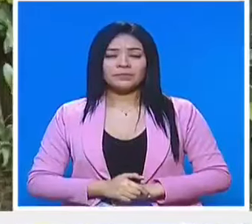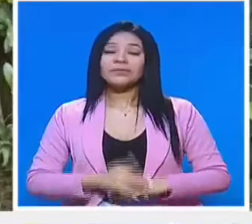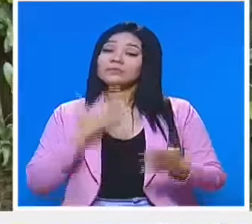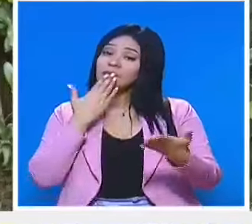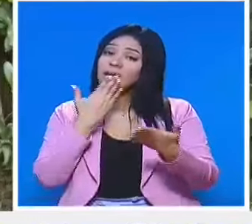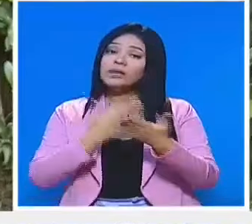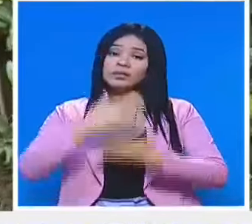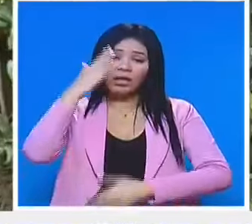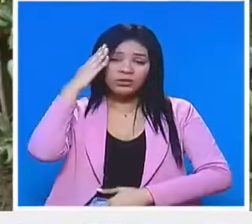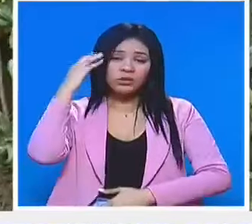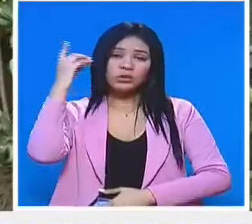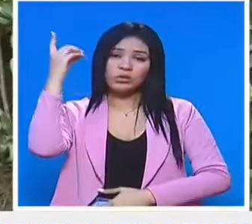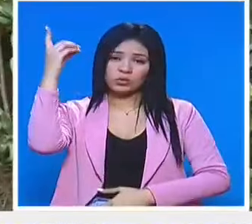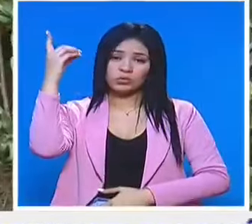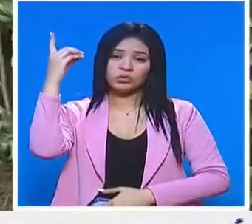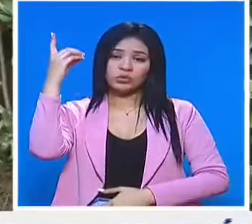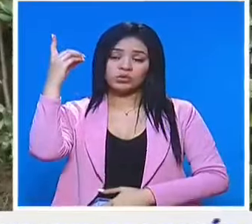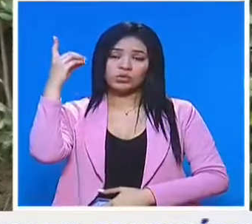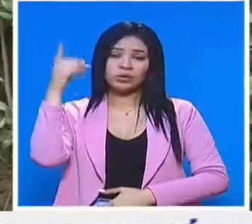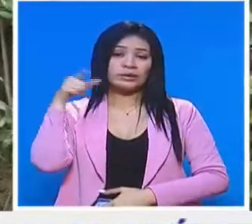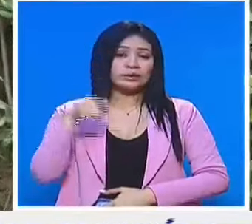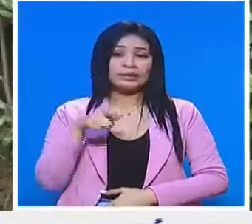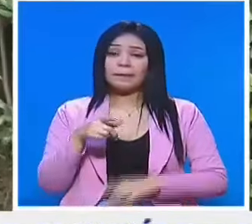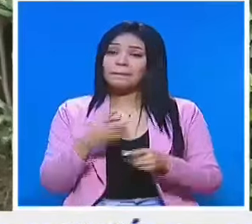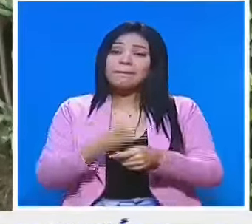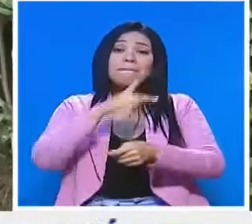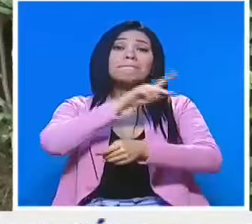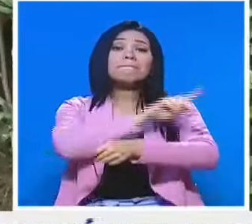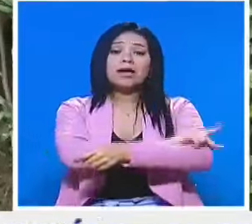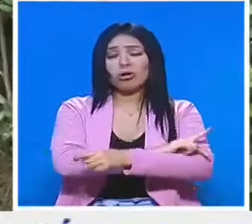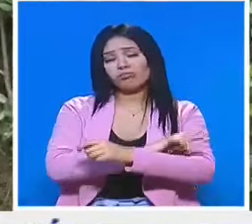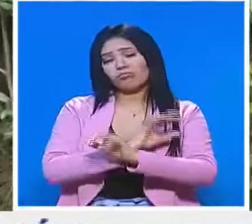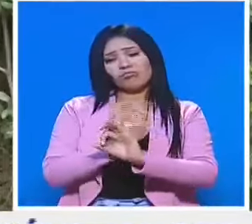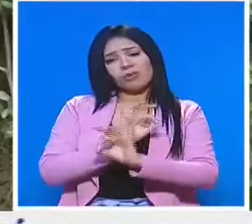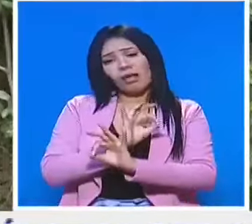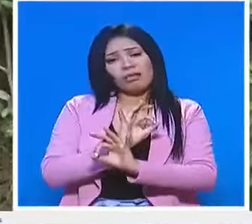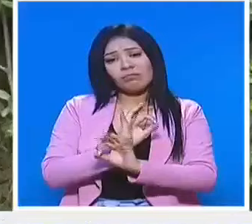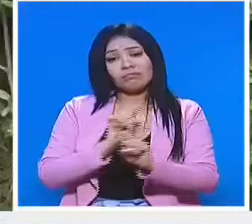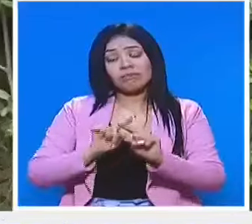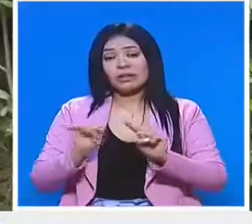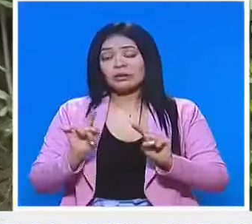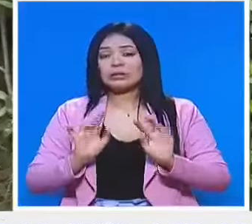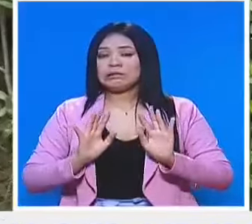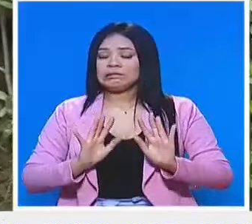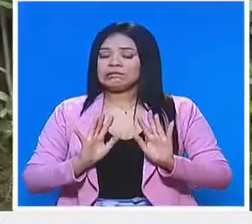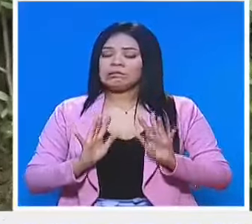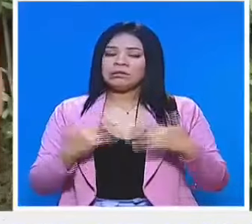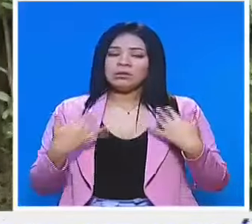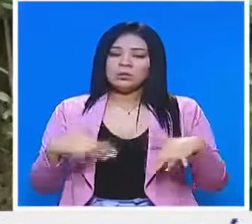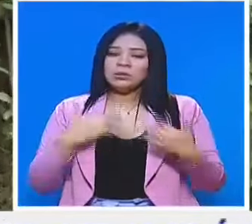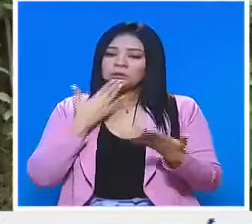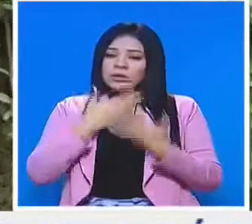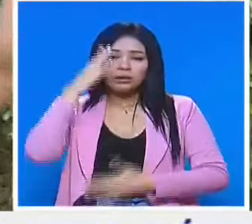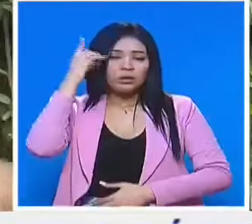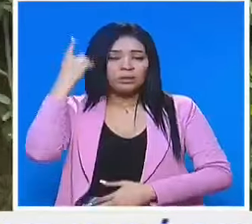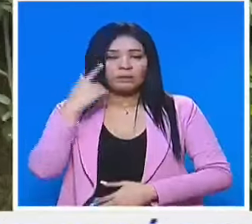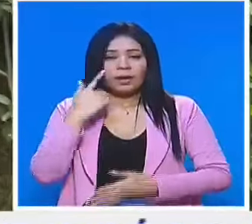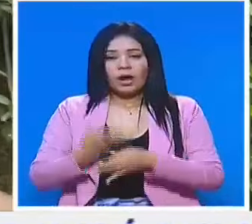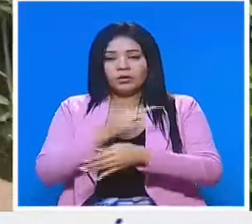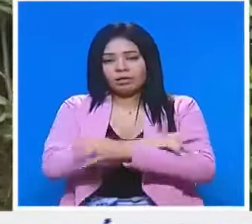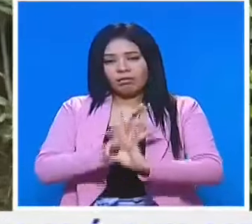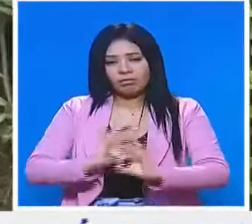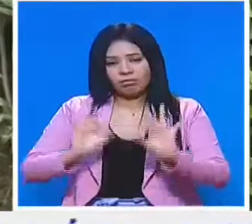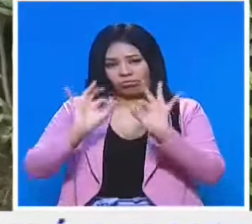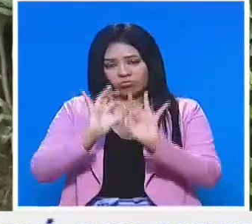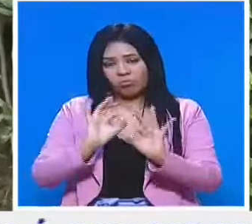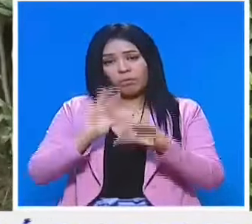darle gracias a Dios que no fue a mayores, porque con esa magnitud de que hubo, era como para que toda la torre se viniera abajo y